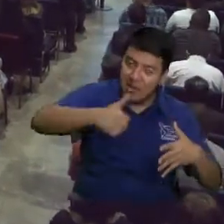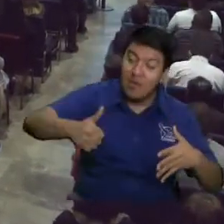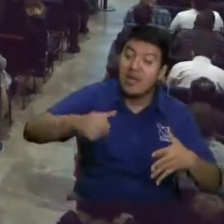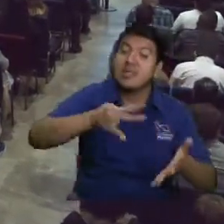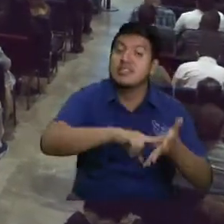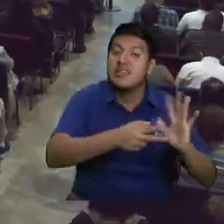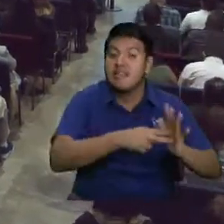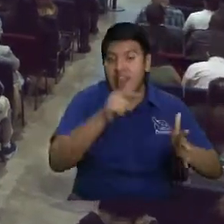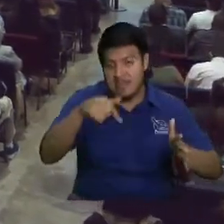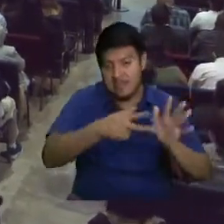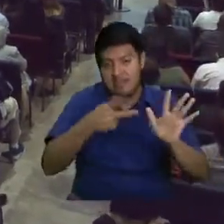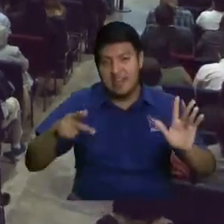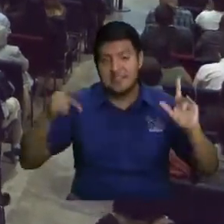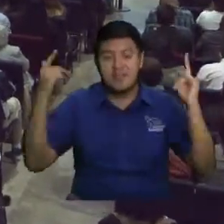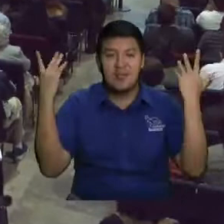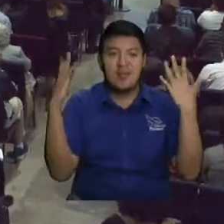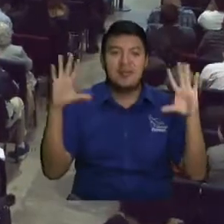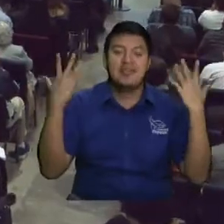bien fuerte al rey.